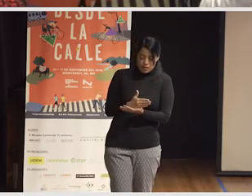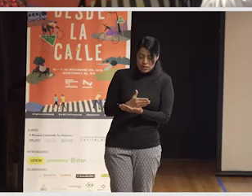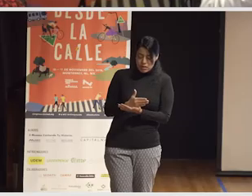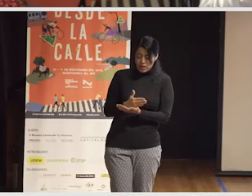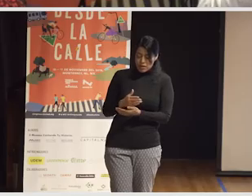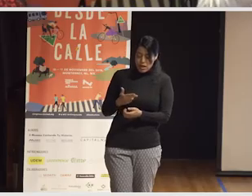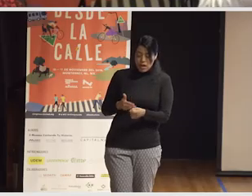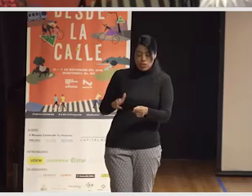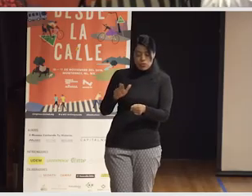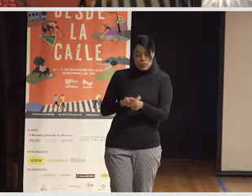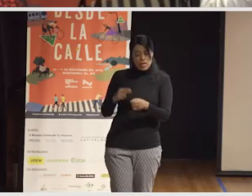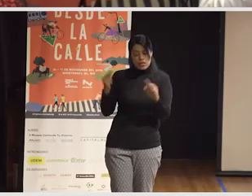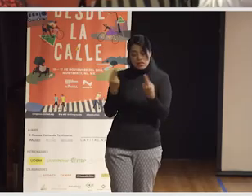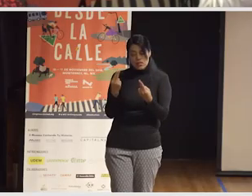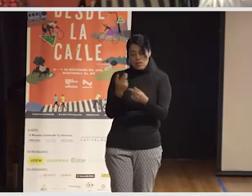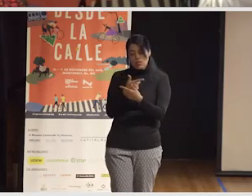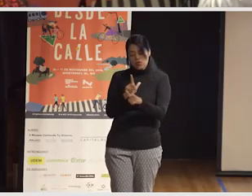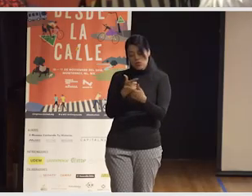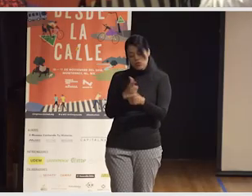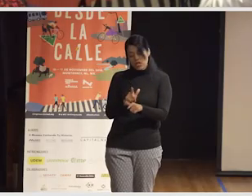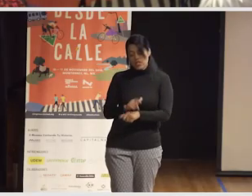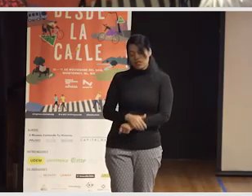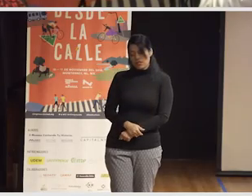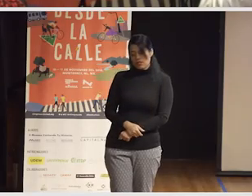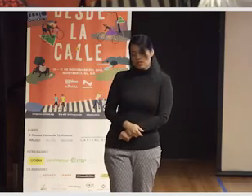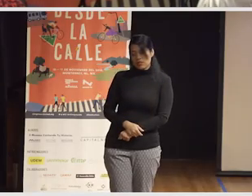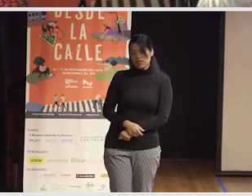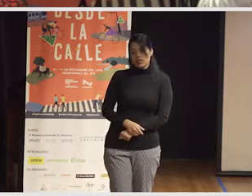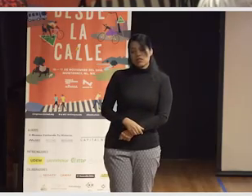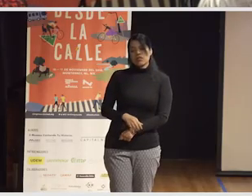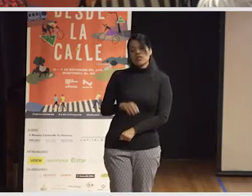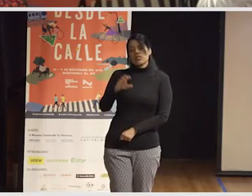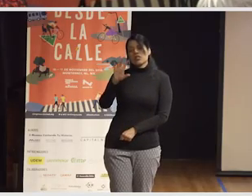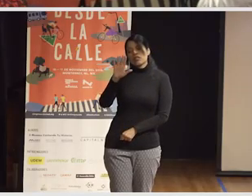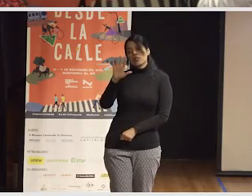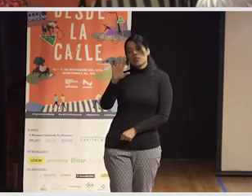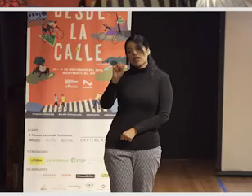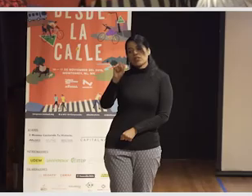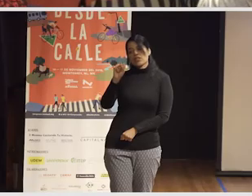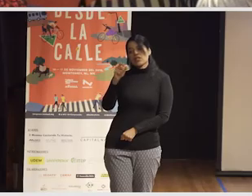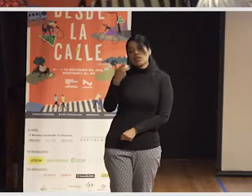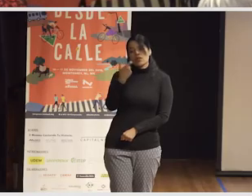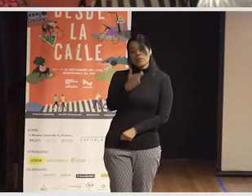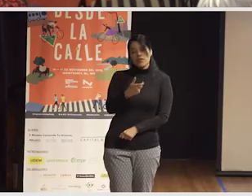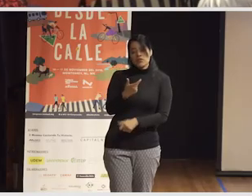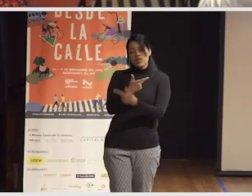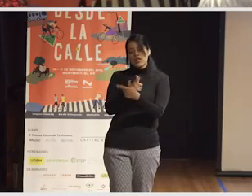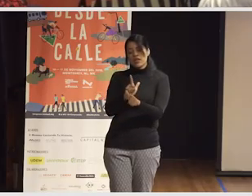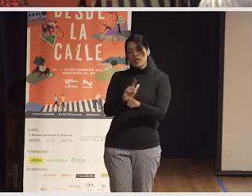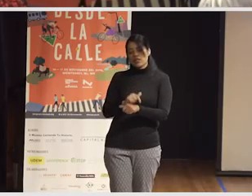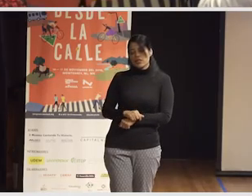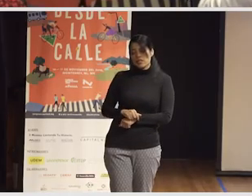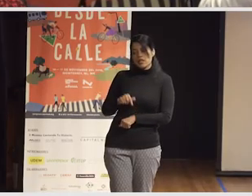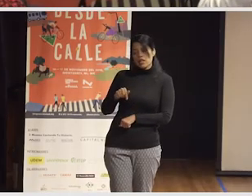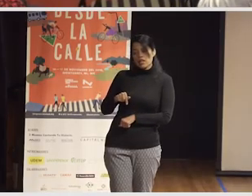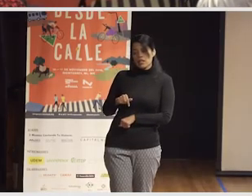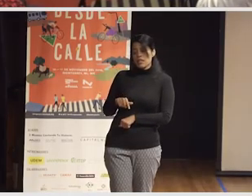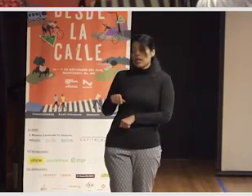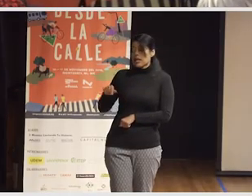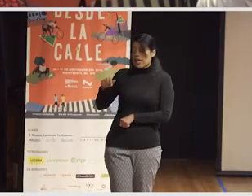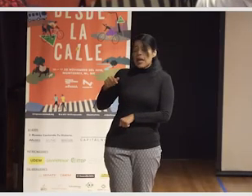taxi en modalidad más o menos el promedio el gasto del taxi es entre 50 a 60 pesos y allá para llegar a los hospitales